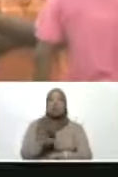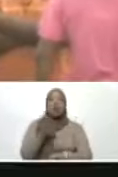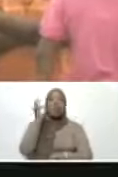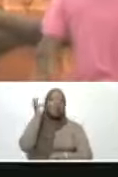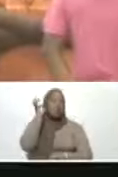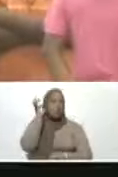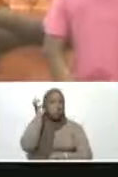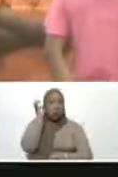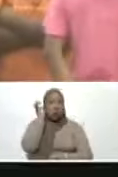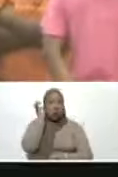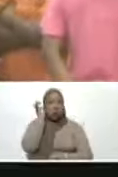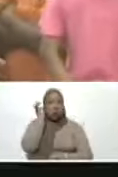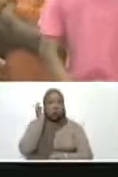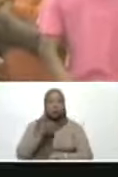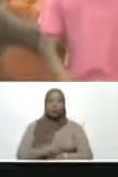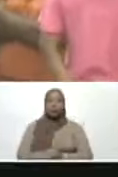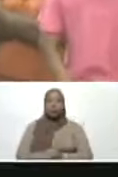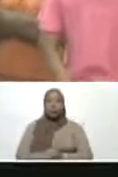mujeres?